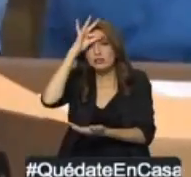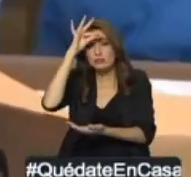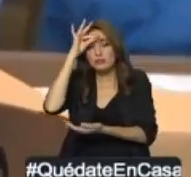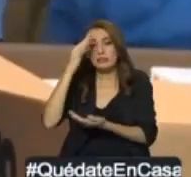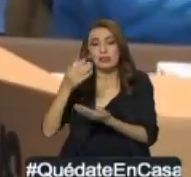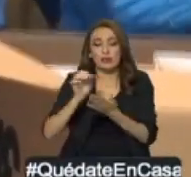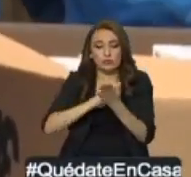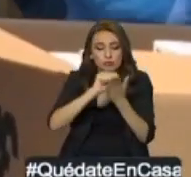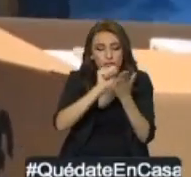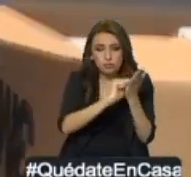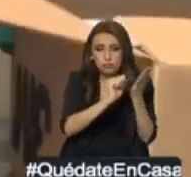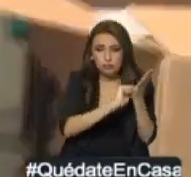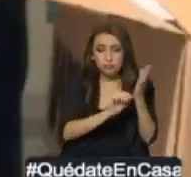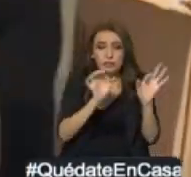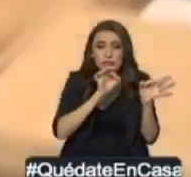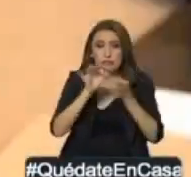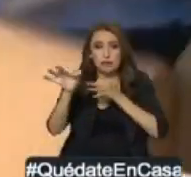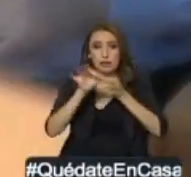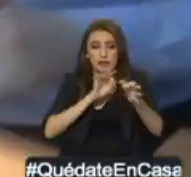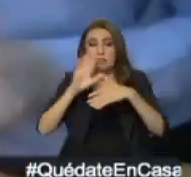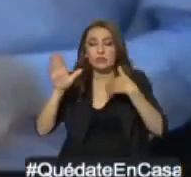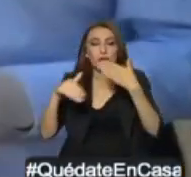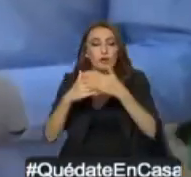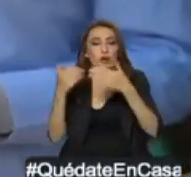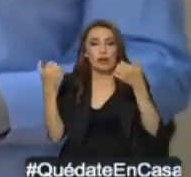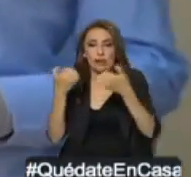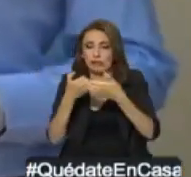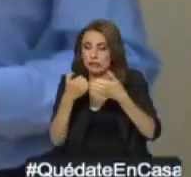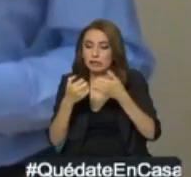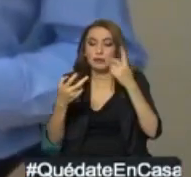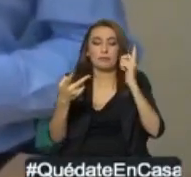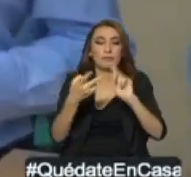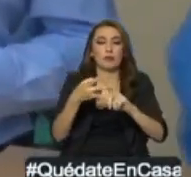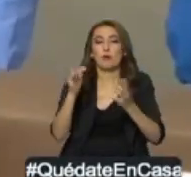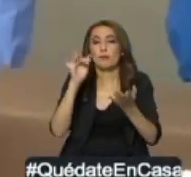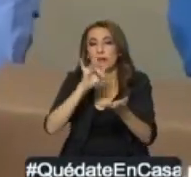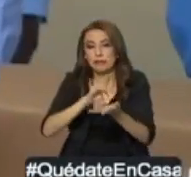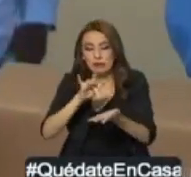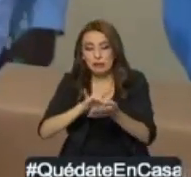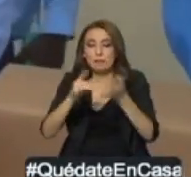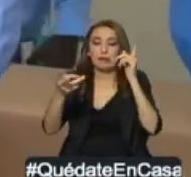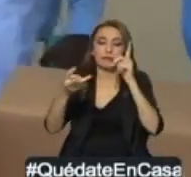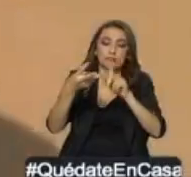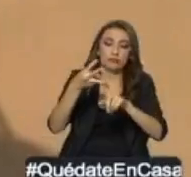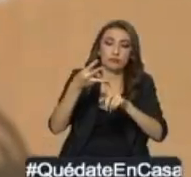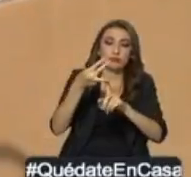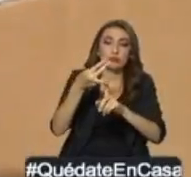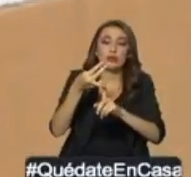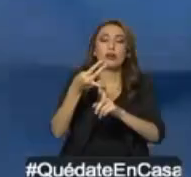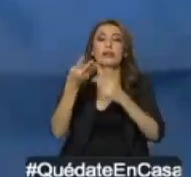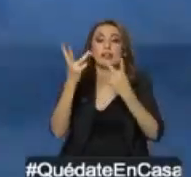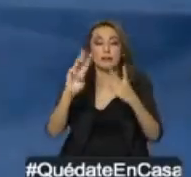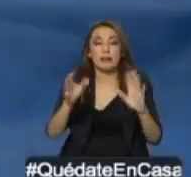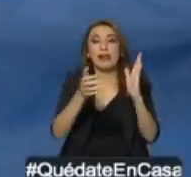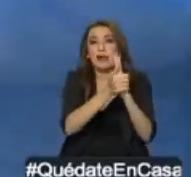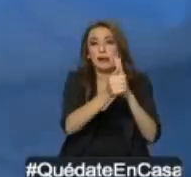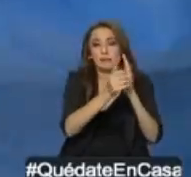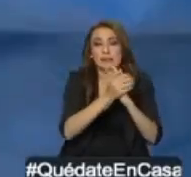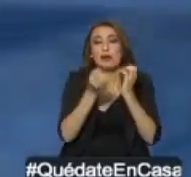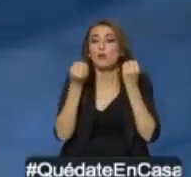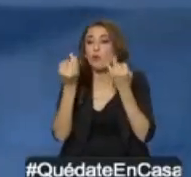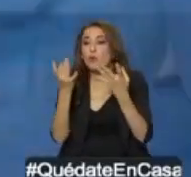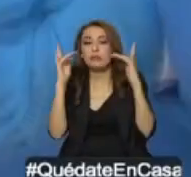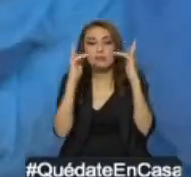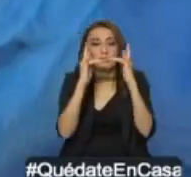detalla el abastecimiento existente en cuanto a insumos medicamentos y además se reporta la disponibilidad de camas y de